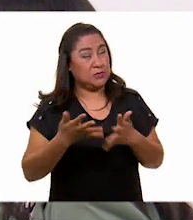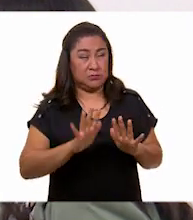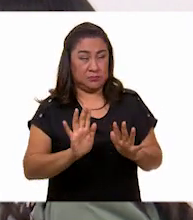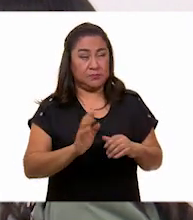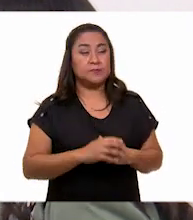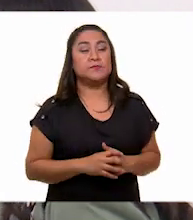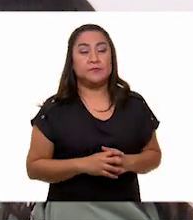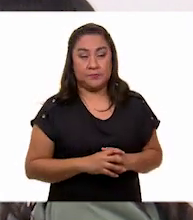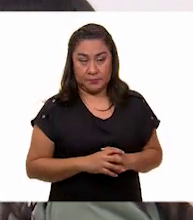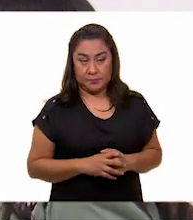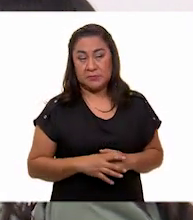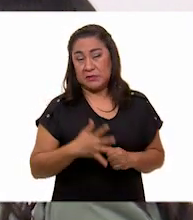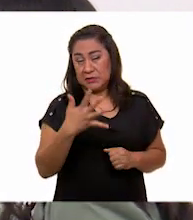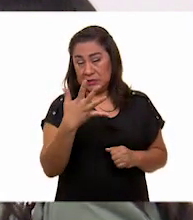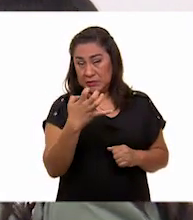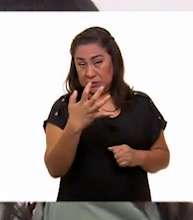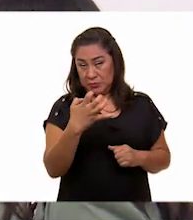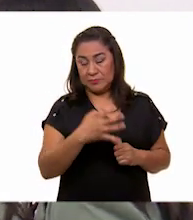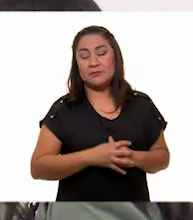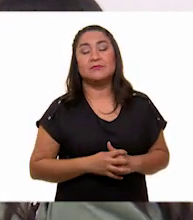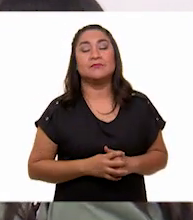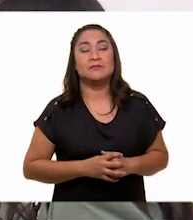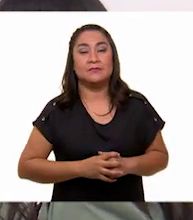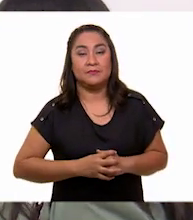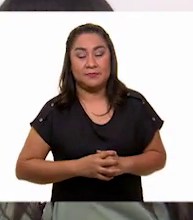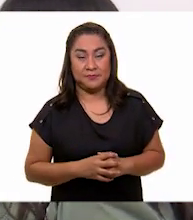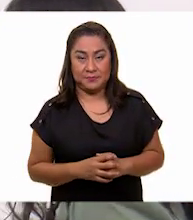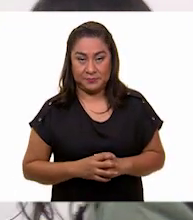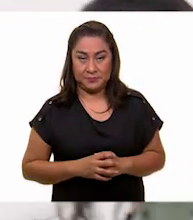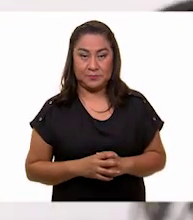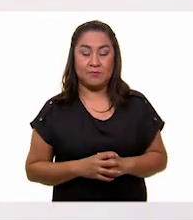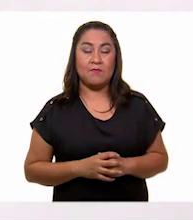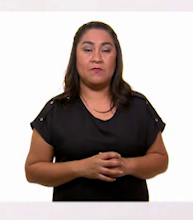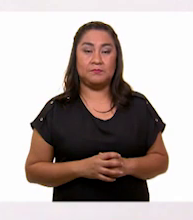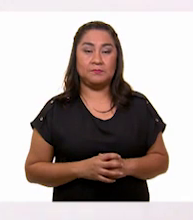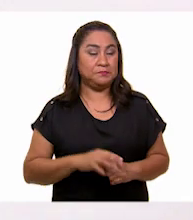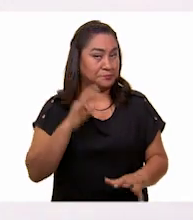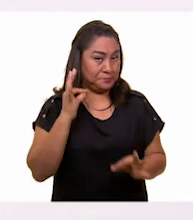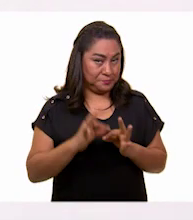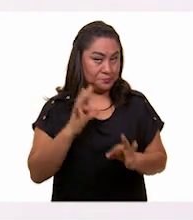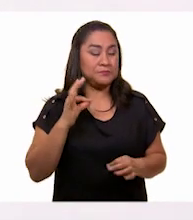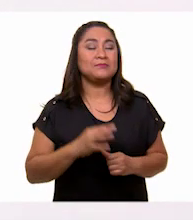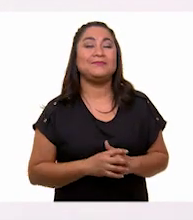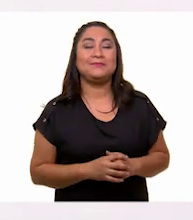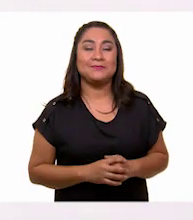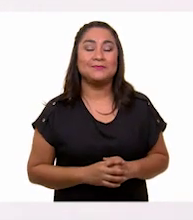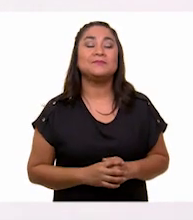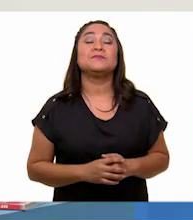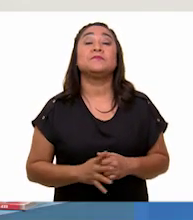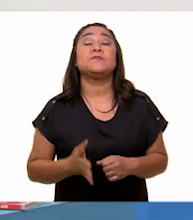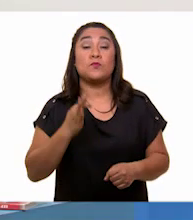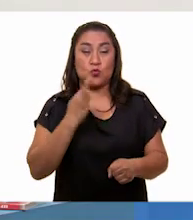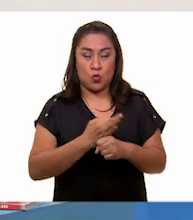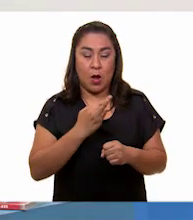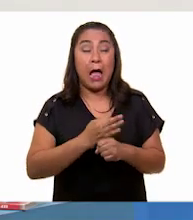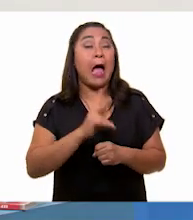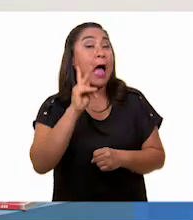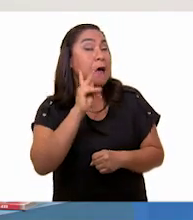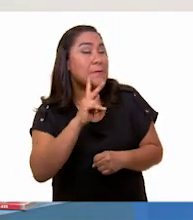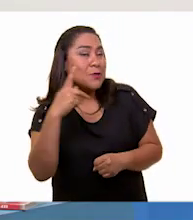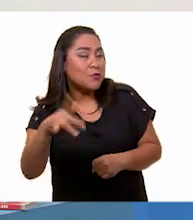y registramos 5 en la estimación. Listo, uh-huh, maestra. Bien, es momento de comprobar si